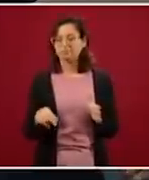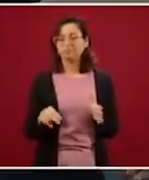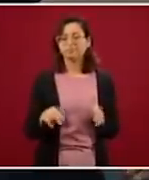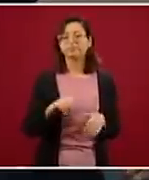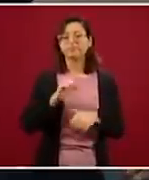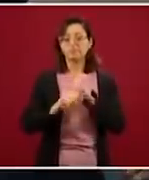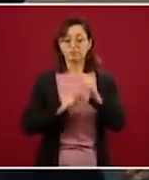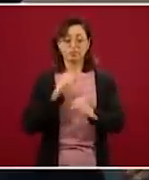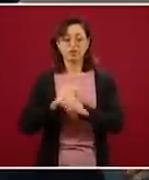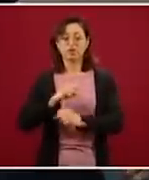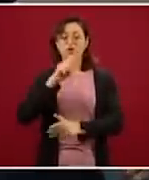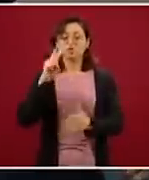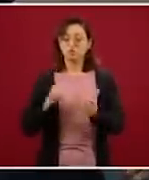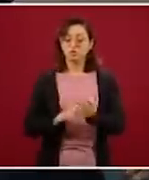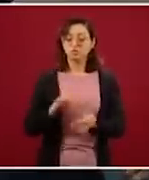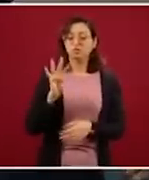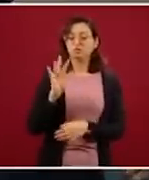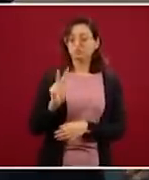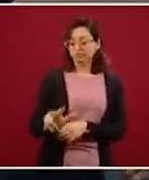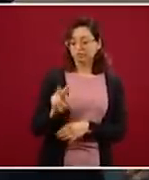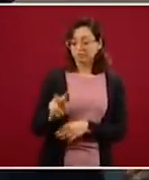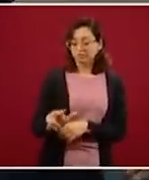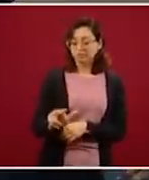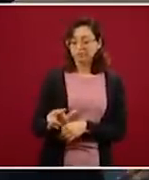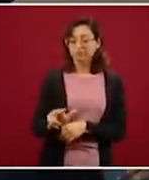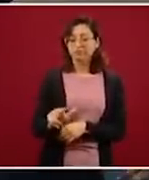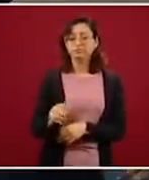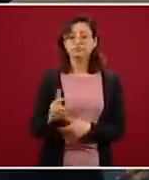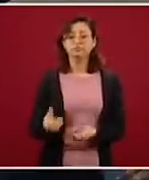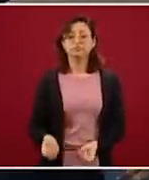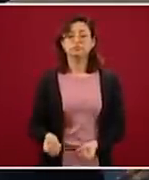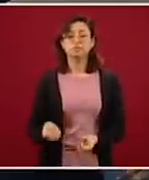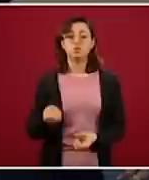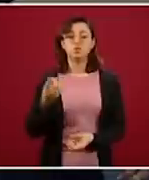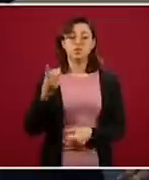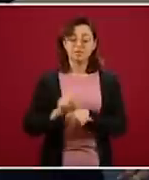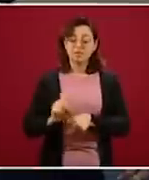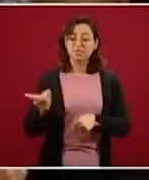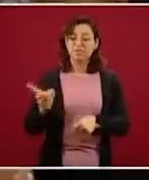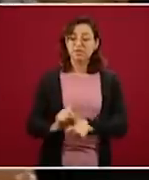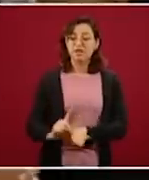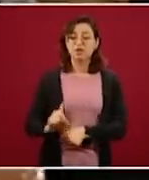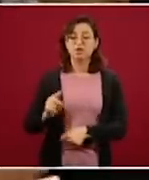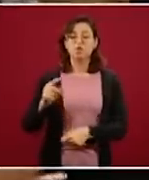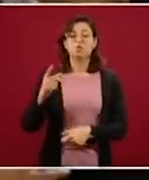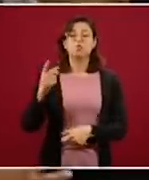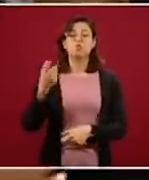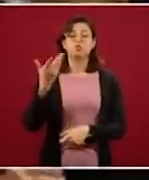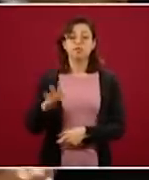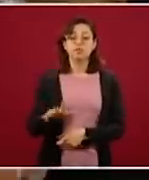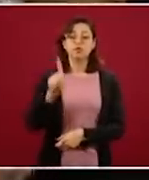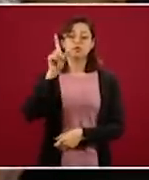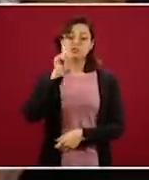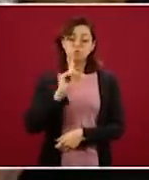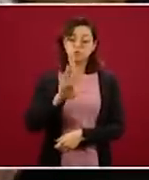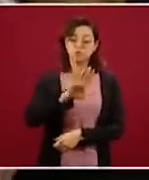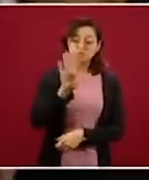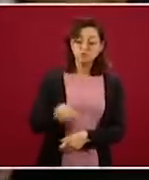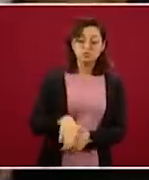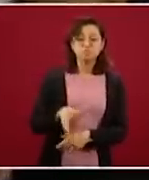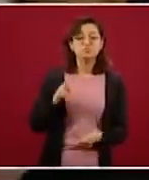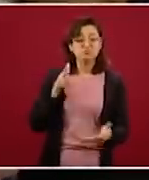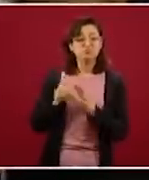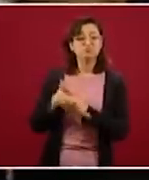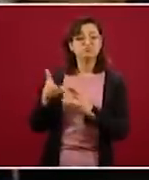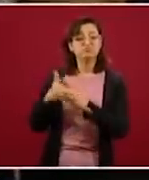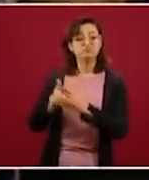2018 en promedio significó que fallecieron 10 mujeres diariamente por agresiones intencionales